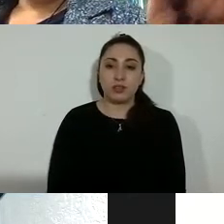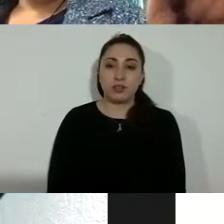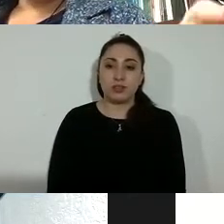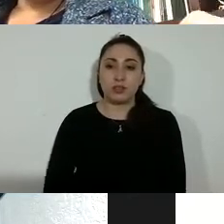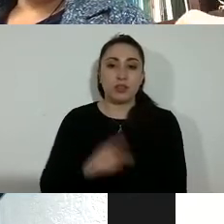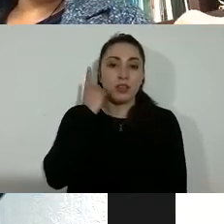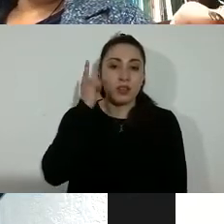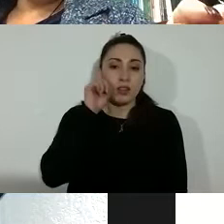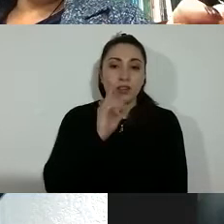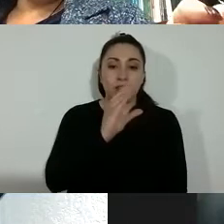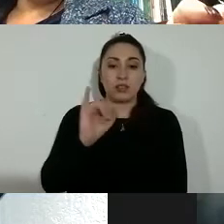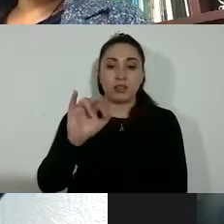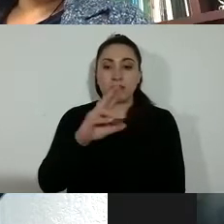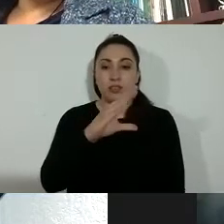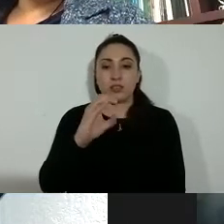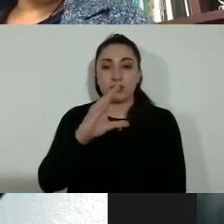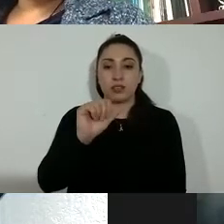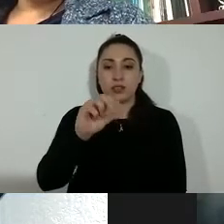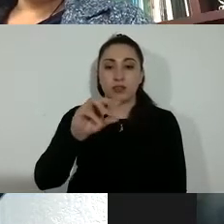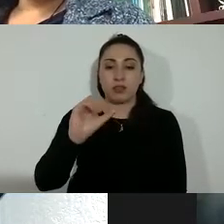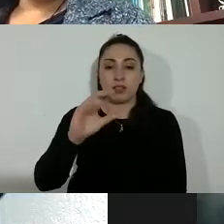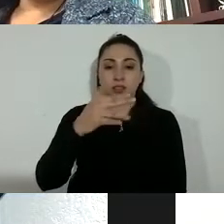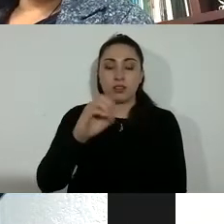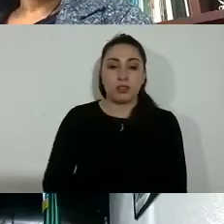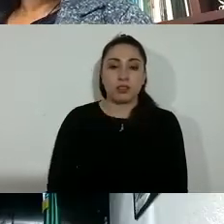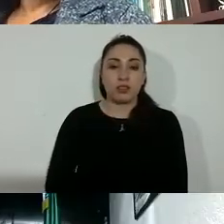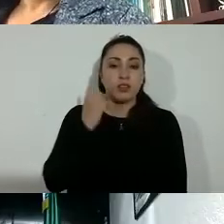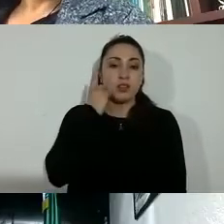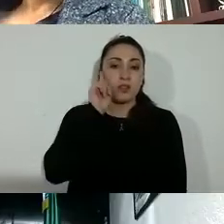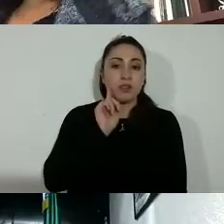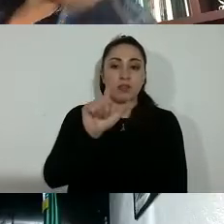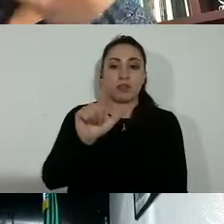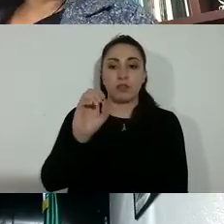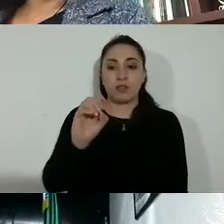Diputada Circe Camacho Bastida. Diputada María de Lourdes Paz Reyes.